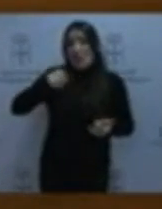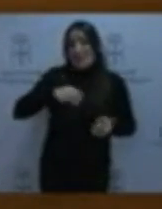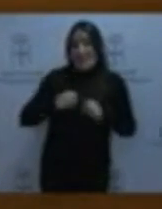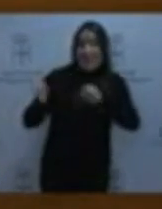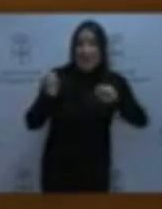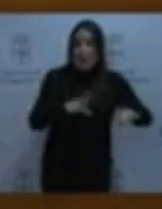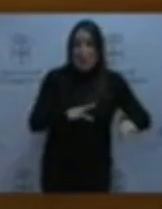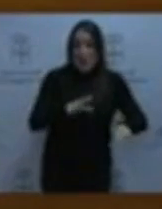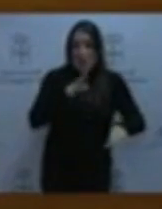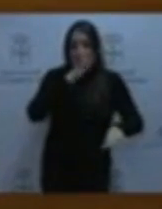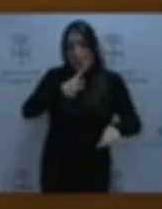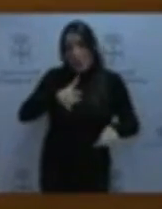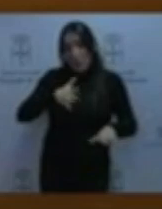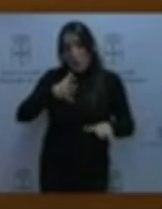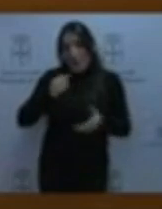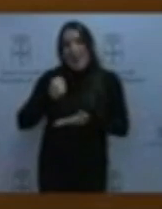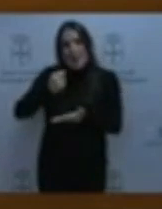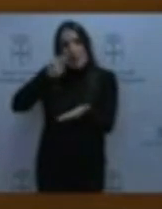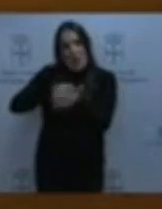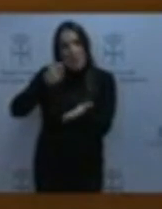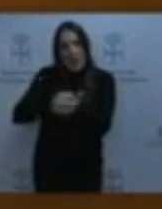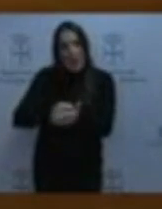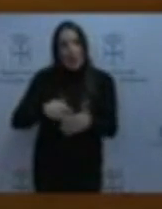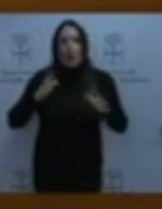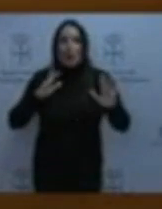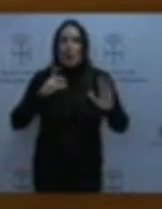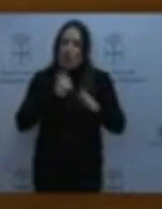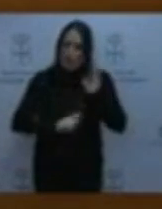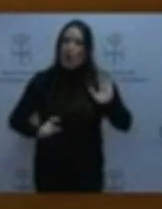pagar la herencia. Pero, en todo caso,